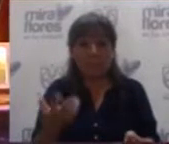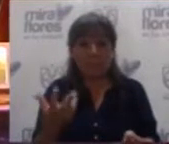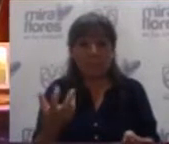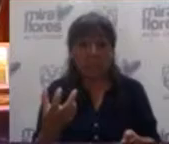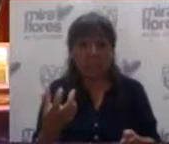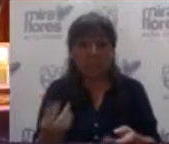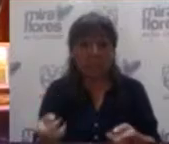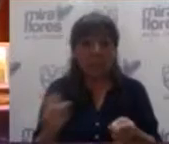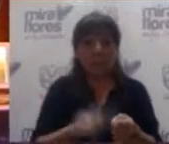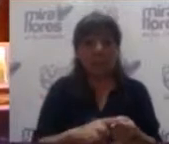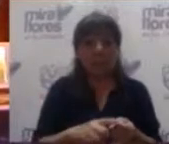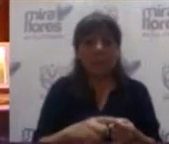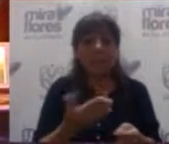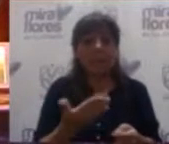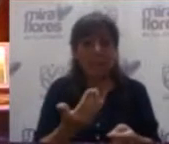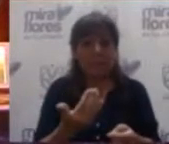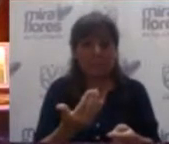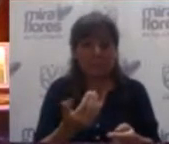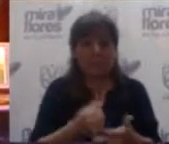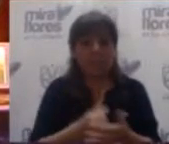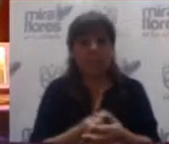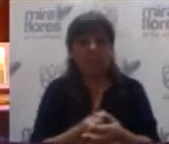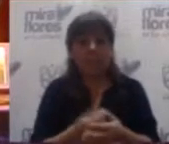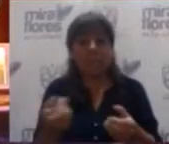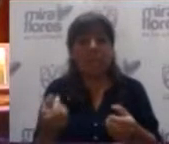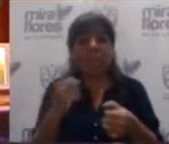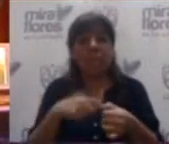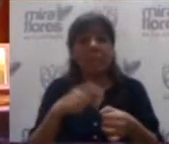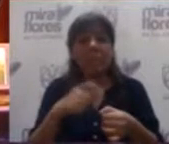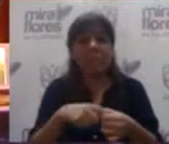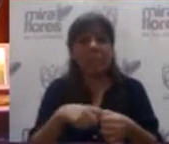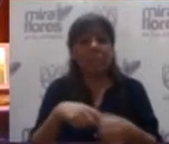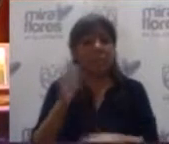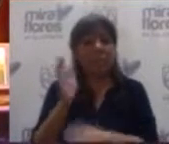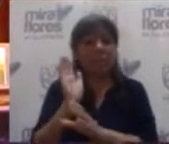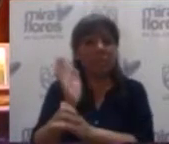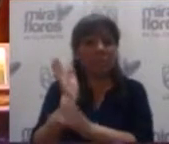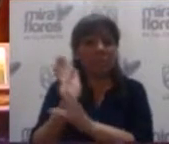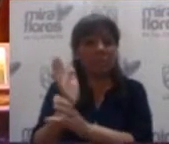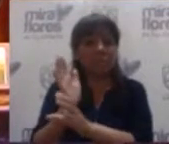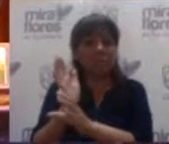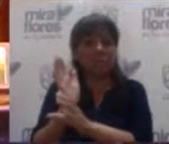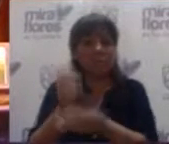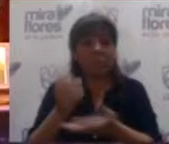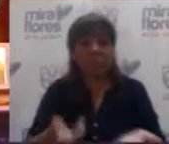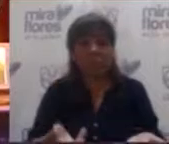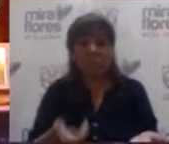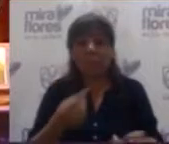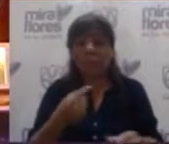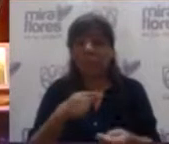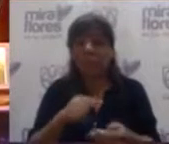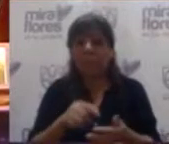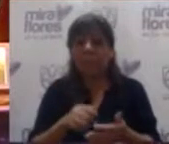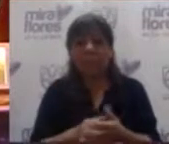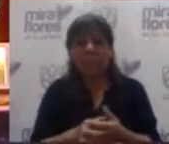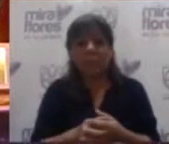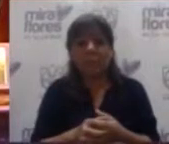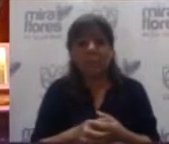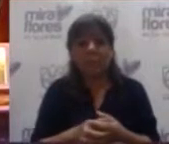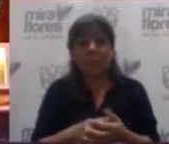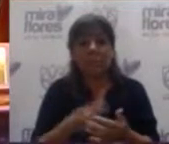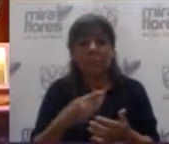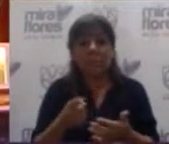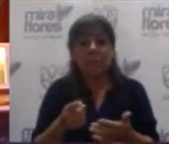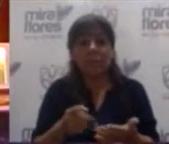15 inclusive, y es para participar también como expositor, llevando la realidad de Miraflores dentro de este contexto de